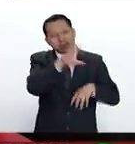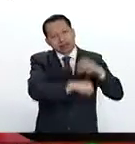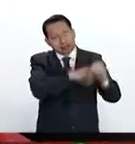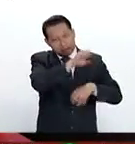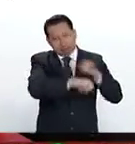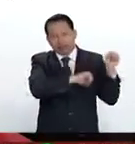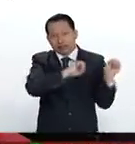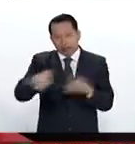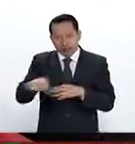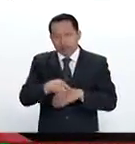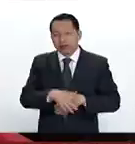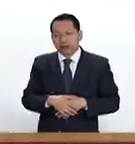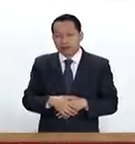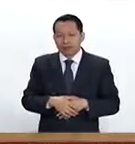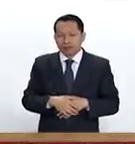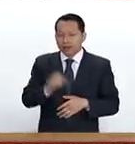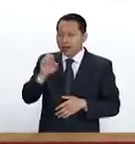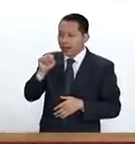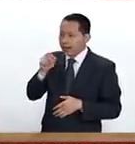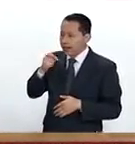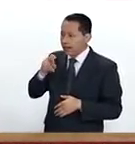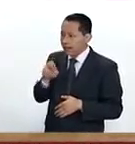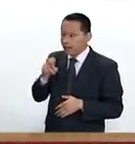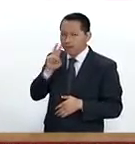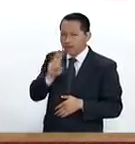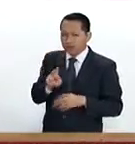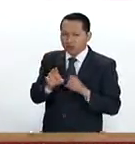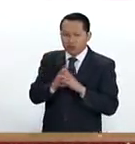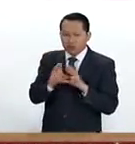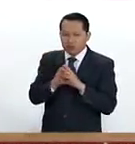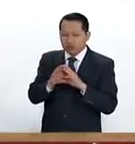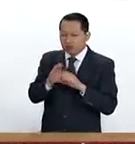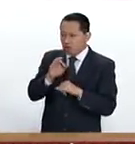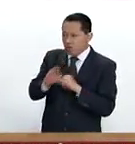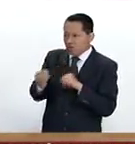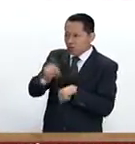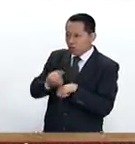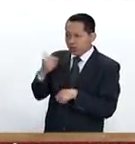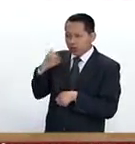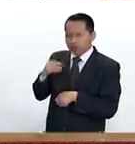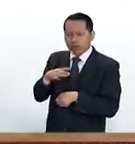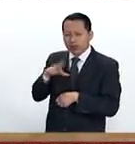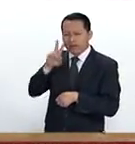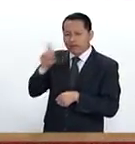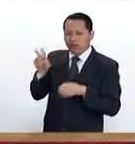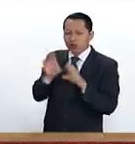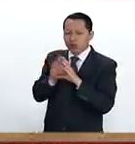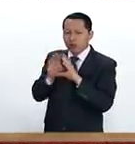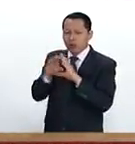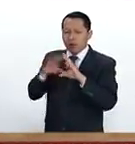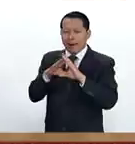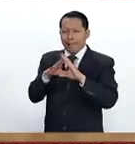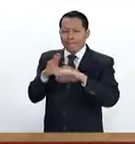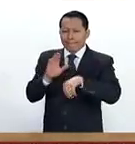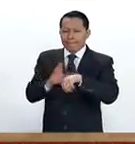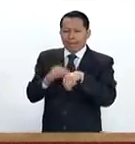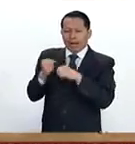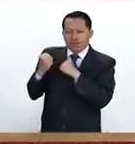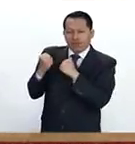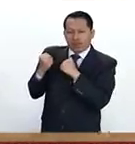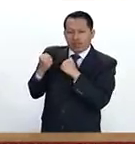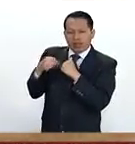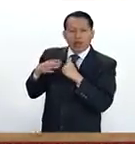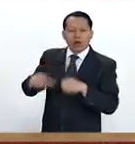deportaciones. Enrique, lo que hemos también percibido en los últimos días es una posición mucho más firme por parte